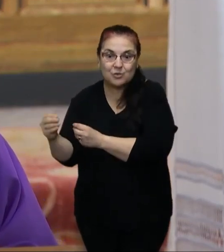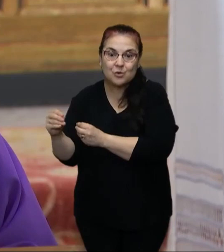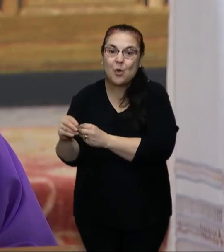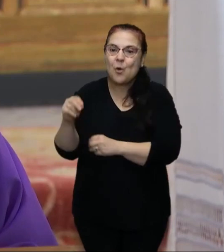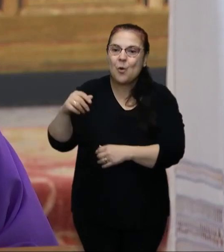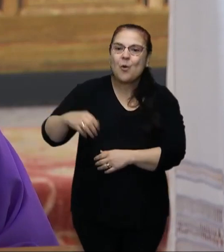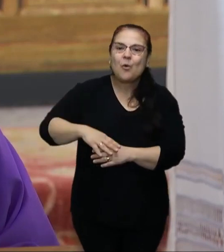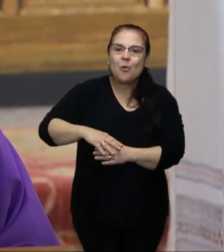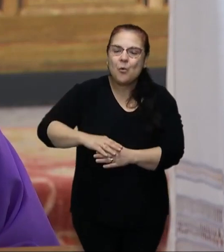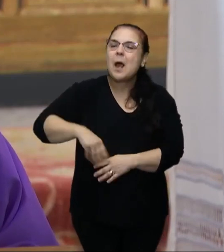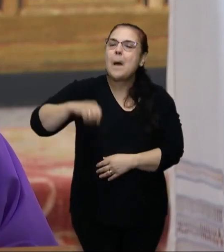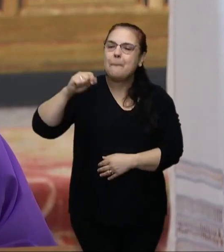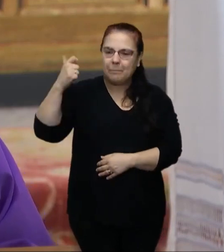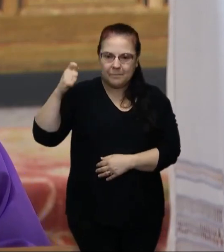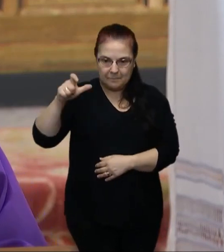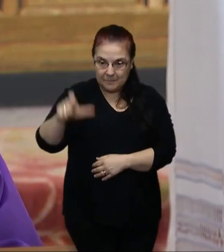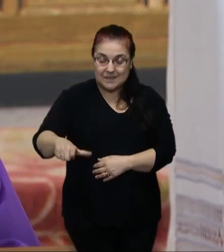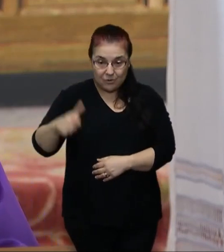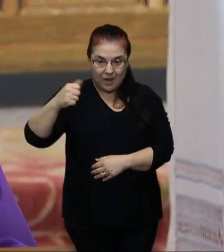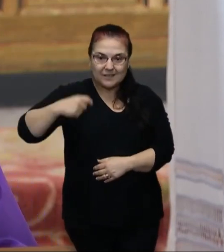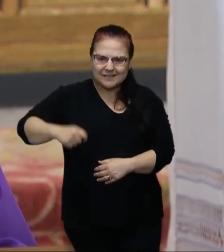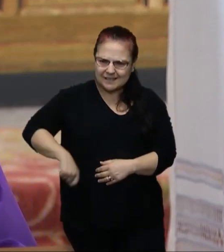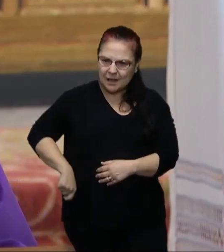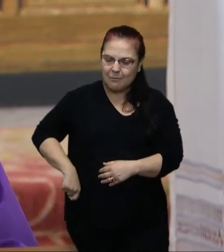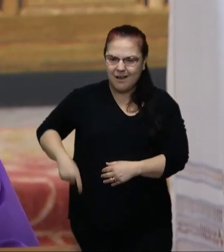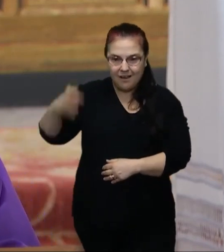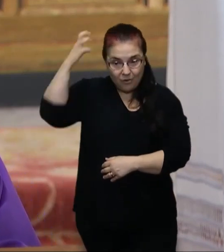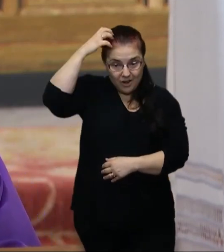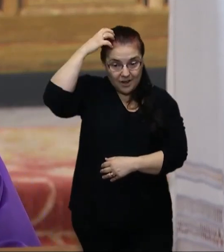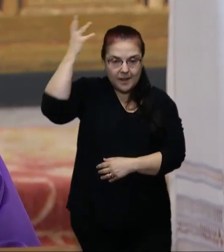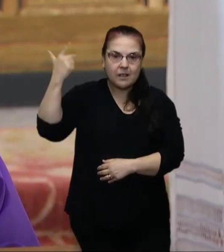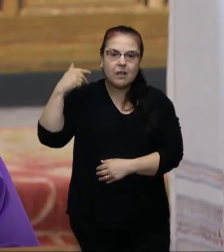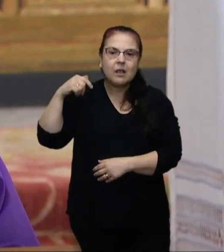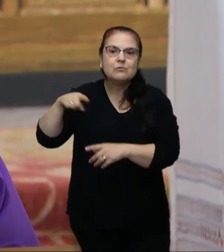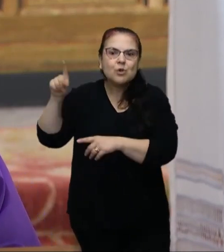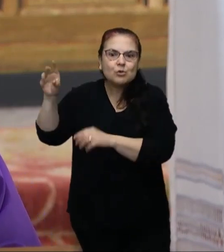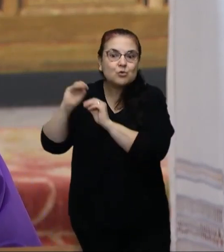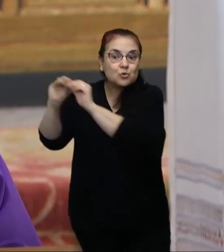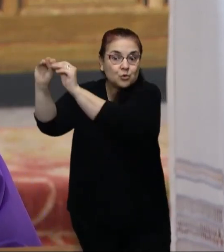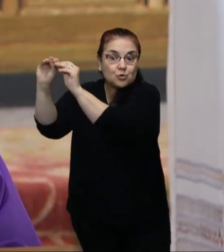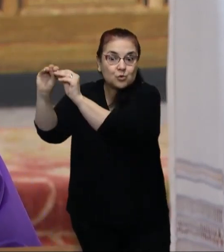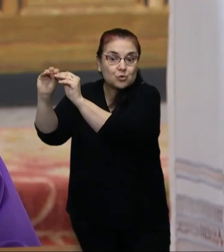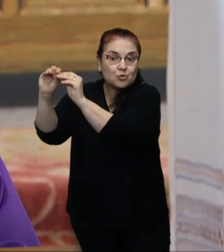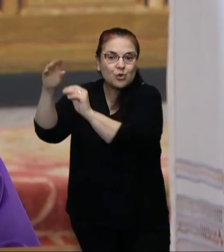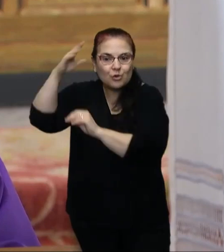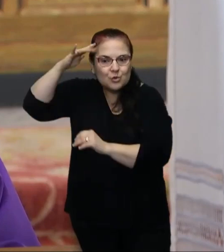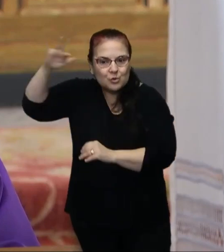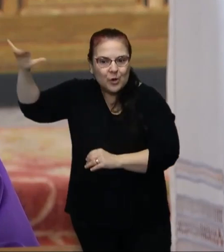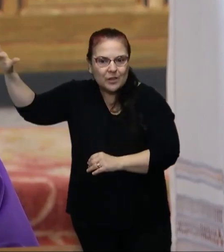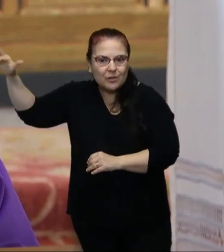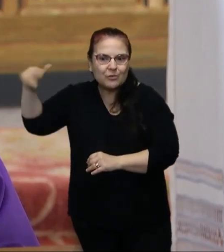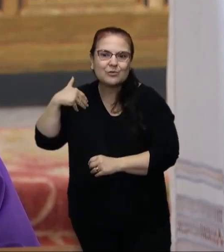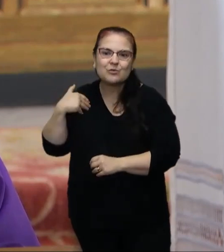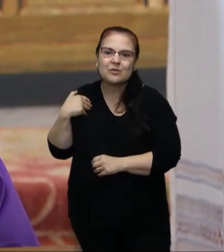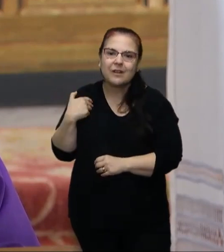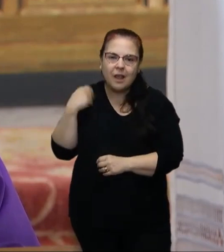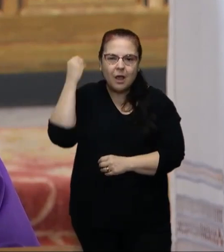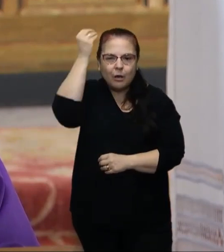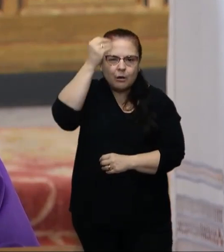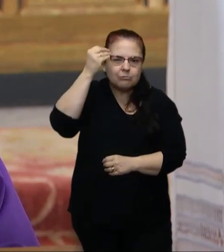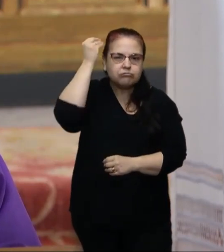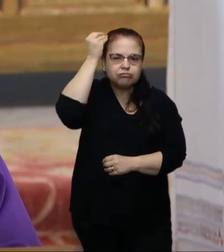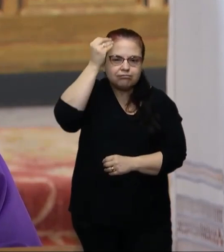y el copero mayor del rey. Les interpreta sus sueños y